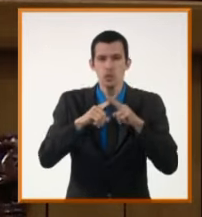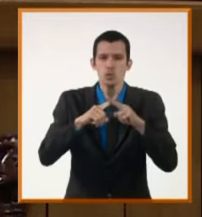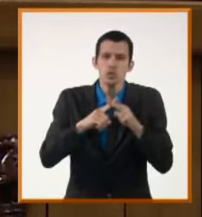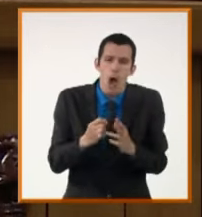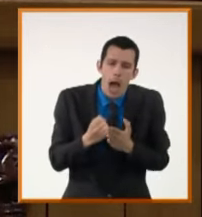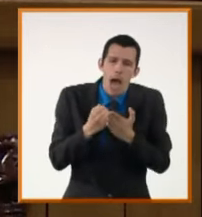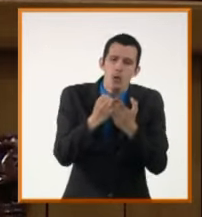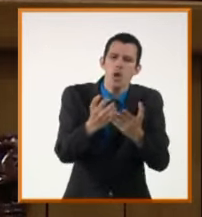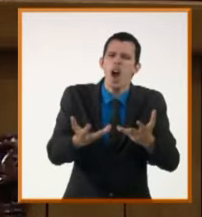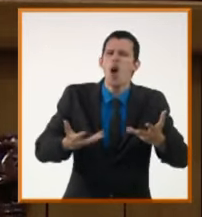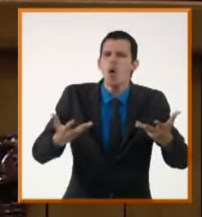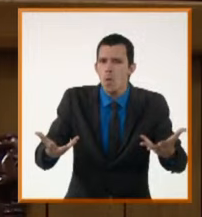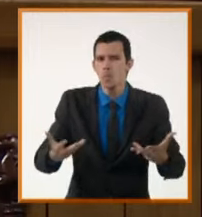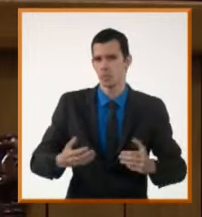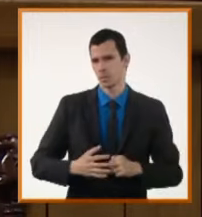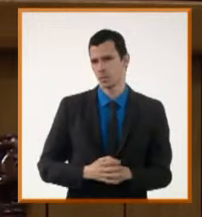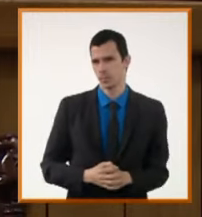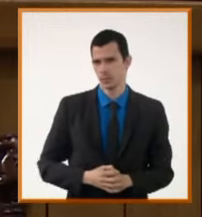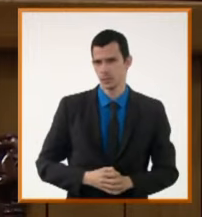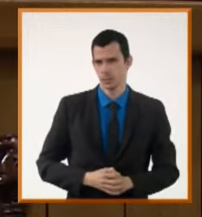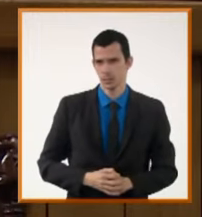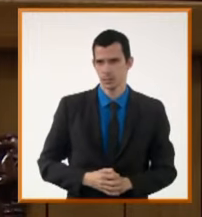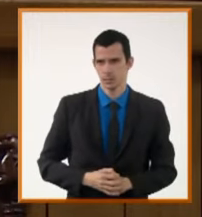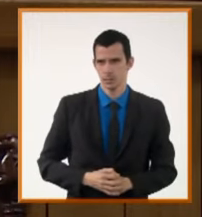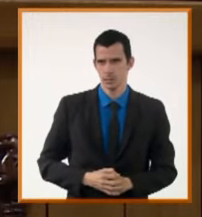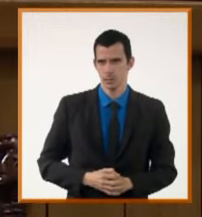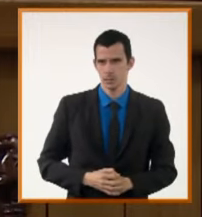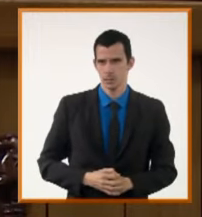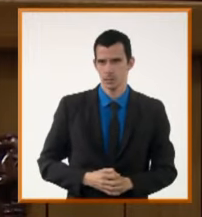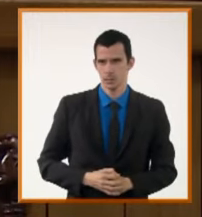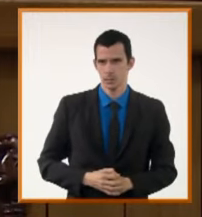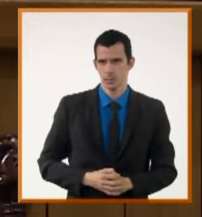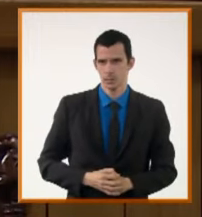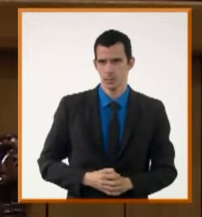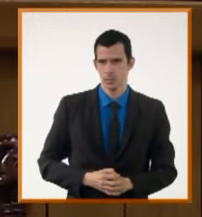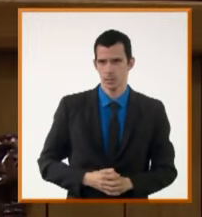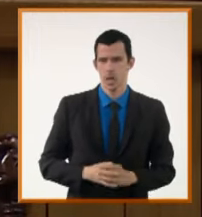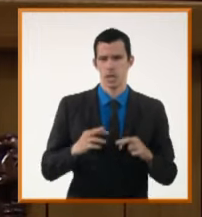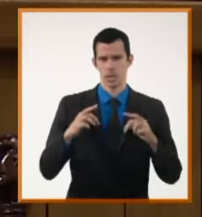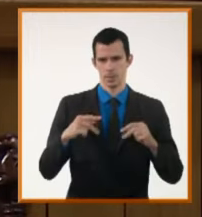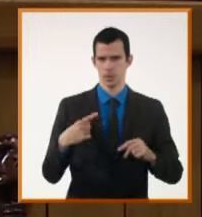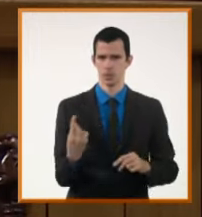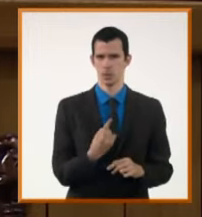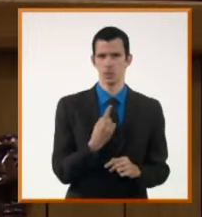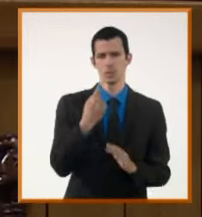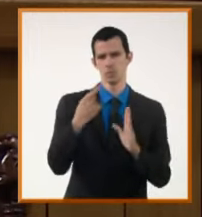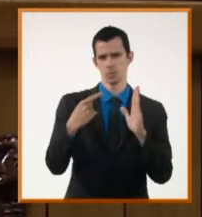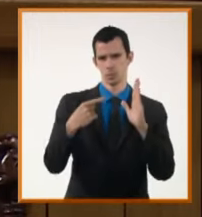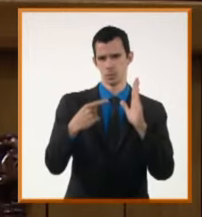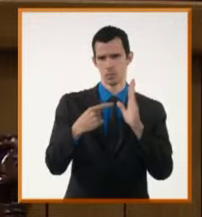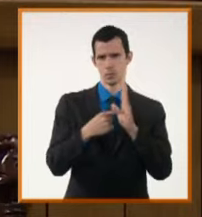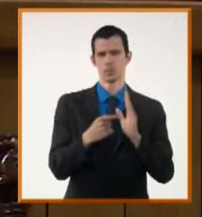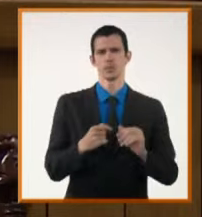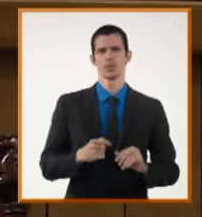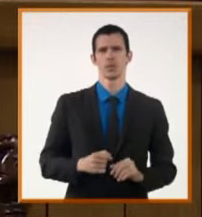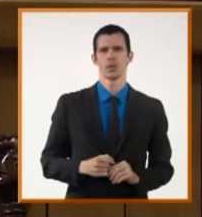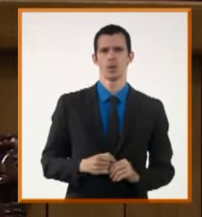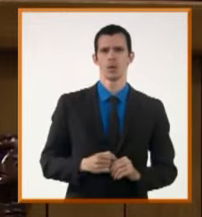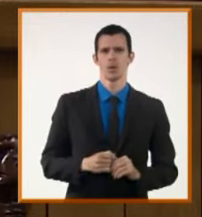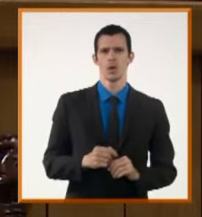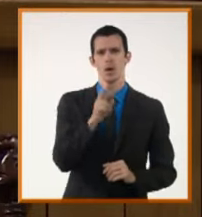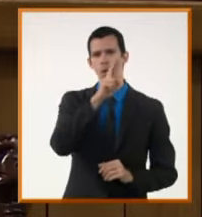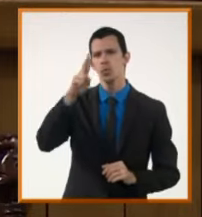nosotros vamos a mantener y respetar el principio de no dejar a nadie